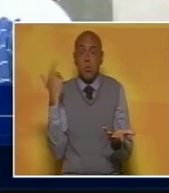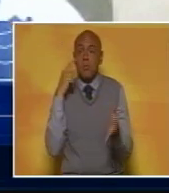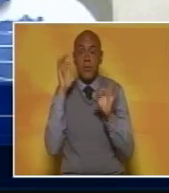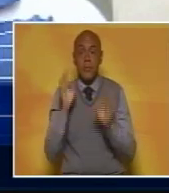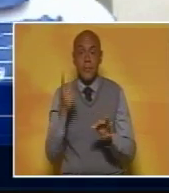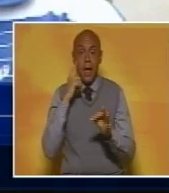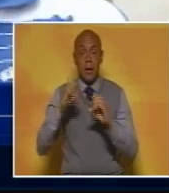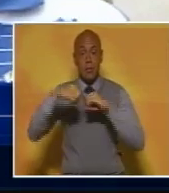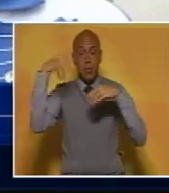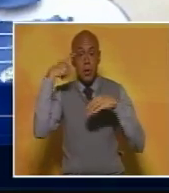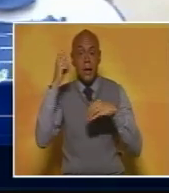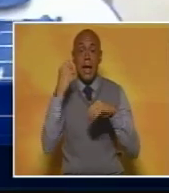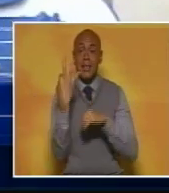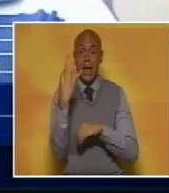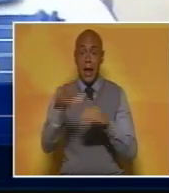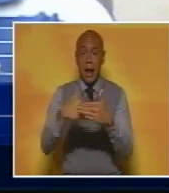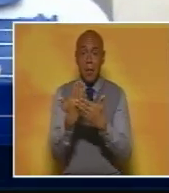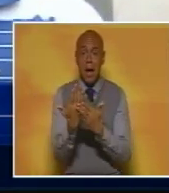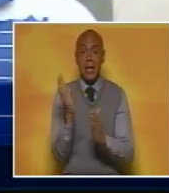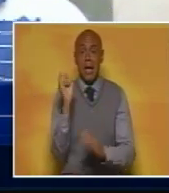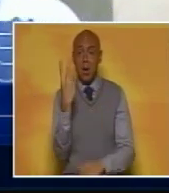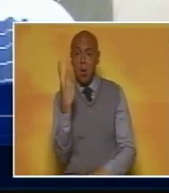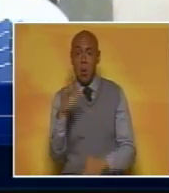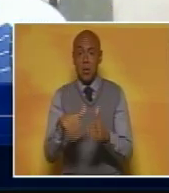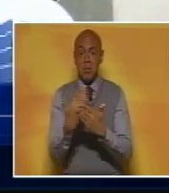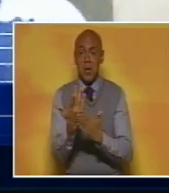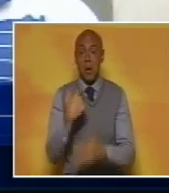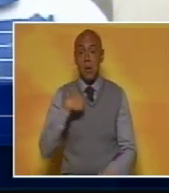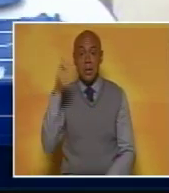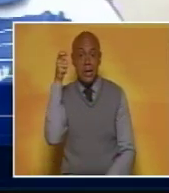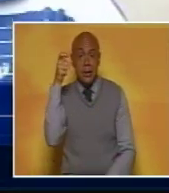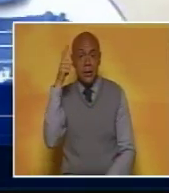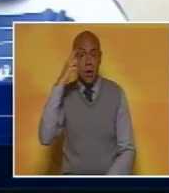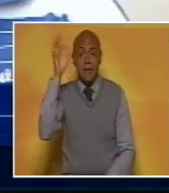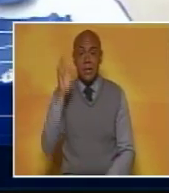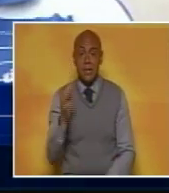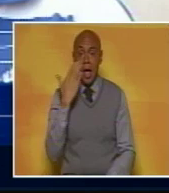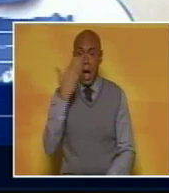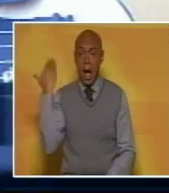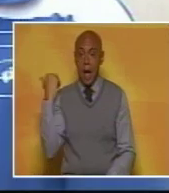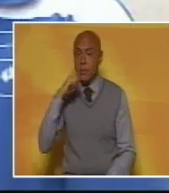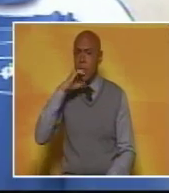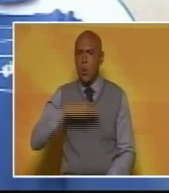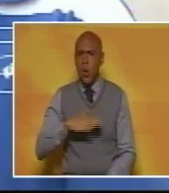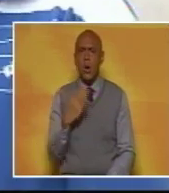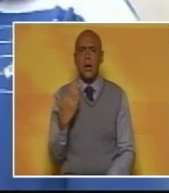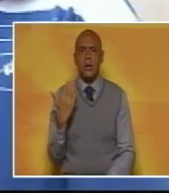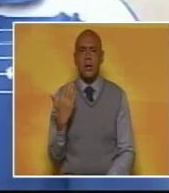la mañana, puede ser 3 de la mañana. Y eso ha sido afectado desde el día del apagón que hubo